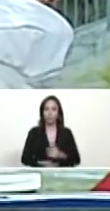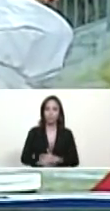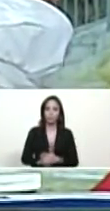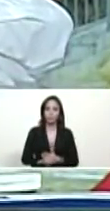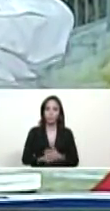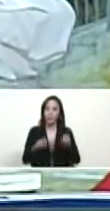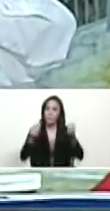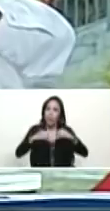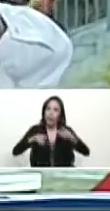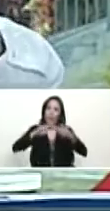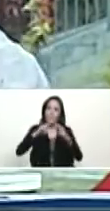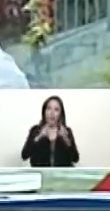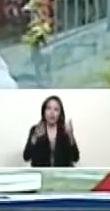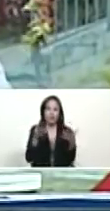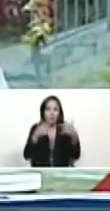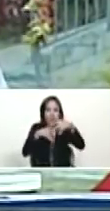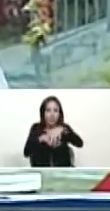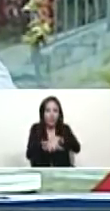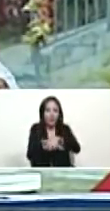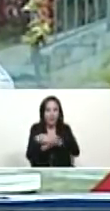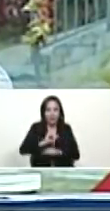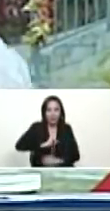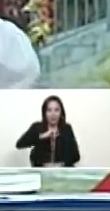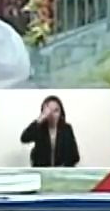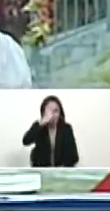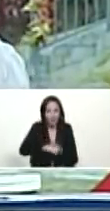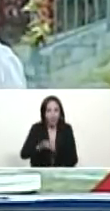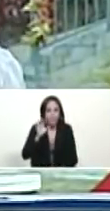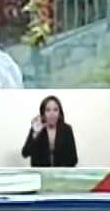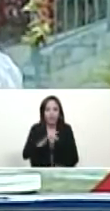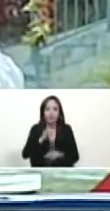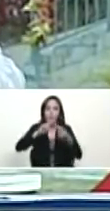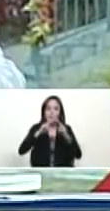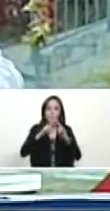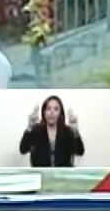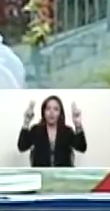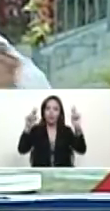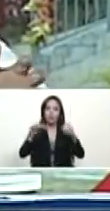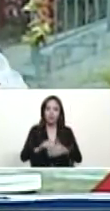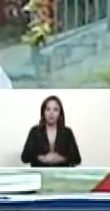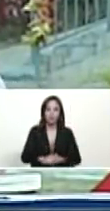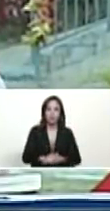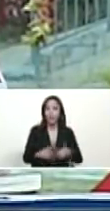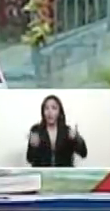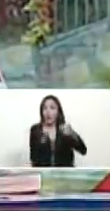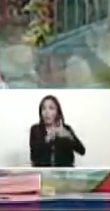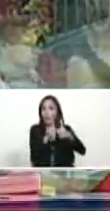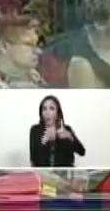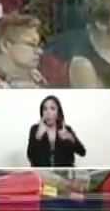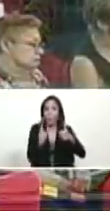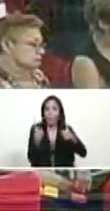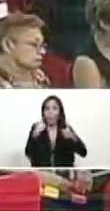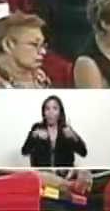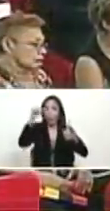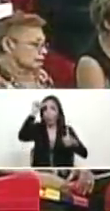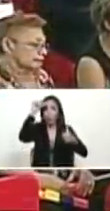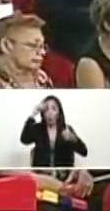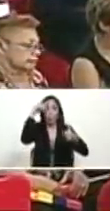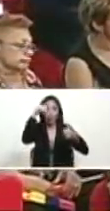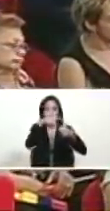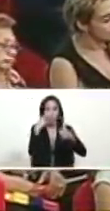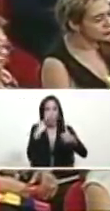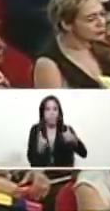Paz con integridad y soberanía nacional. Paz es la primera línea. Con la paz todo es